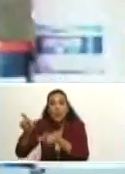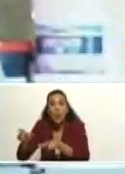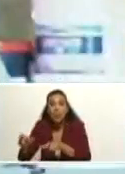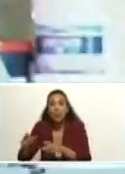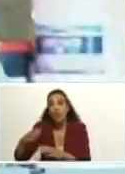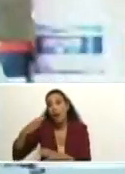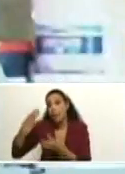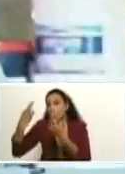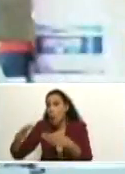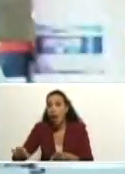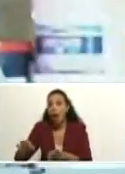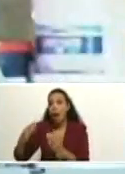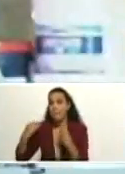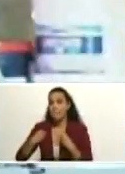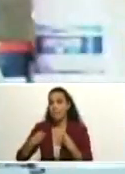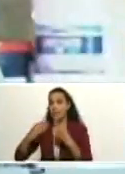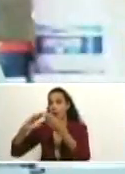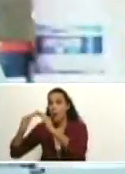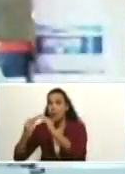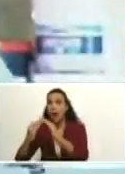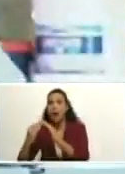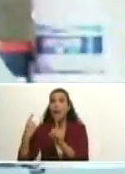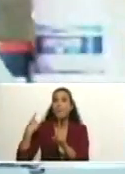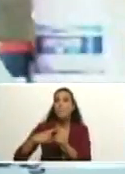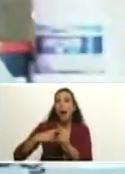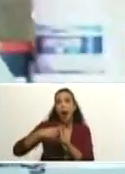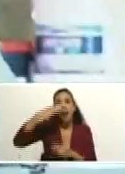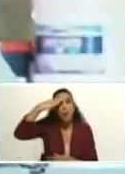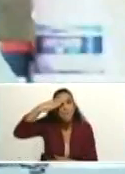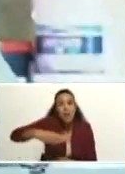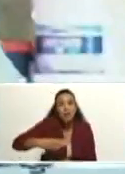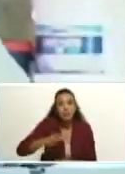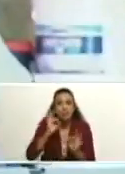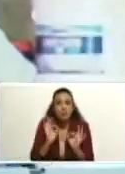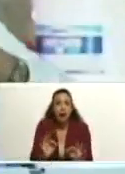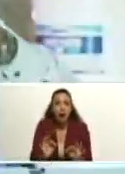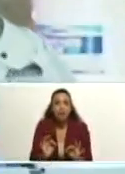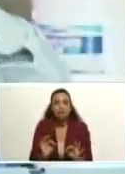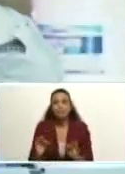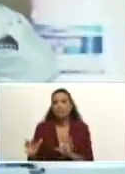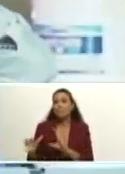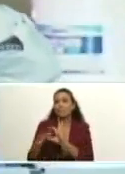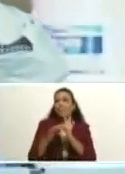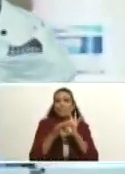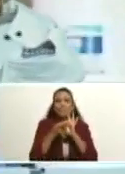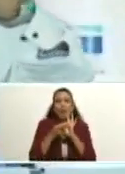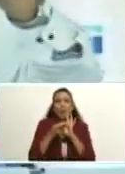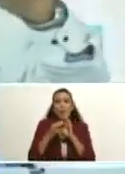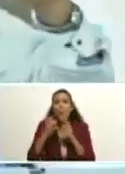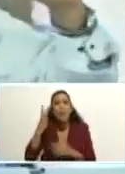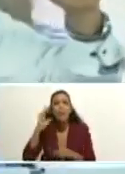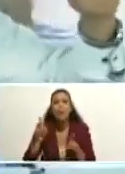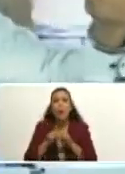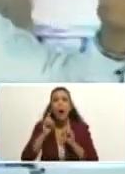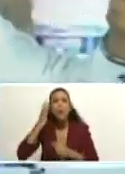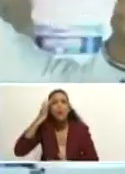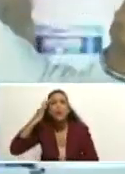cívico-militar, poderosa, hermosa. Verdaderamente es un sueño,